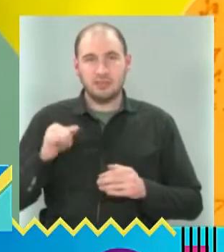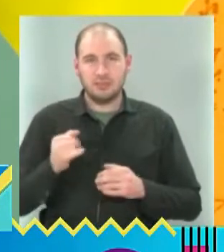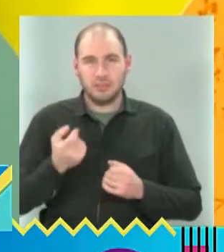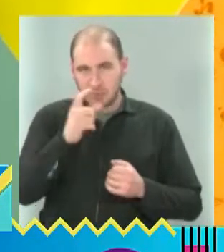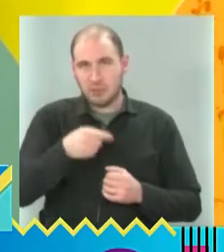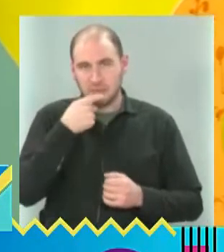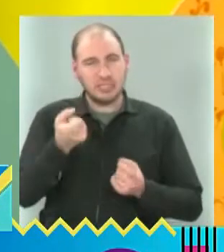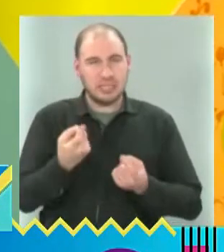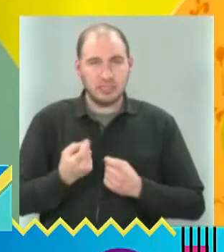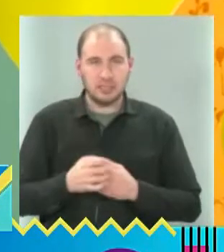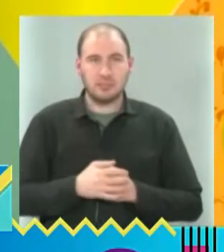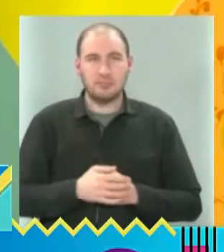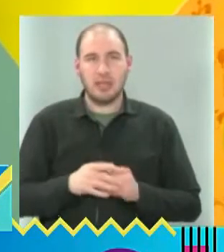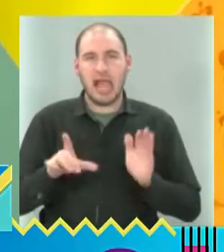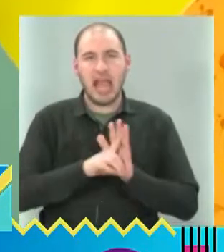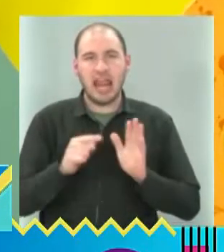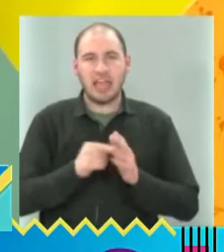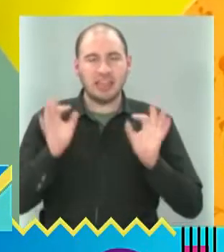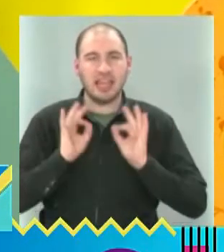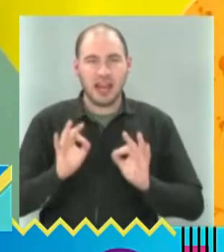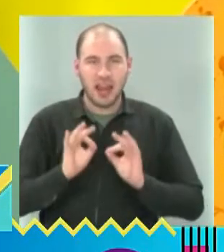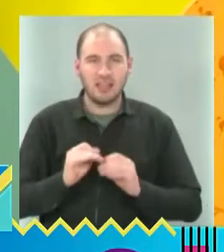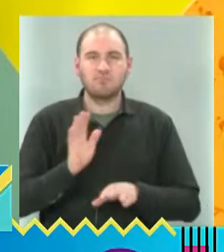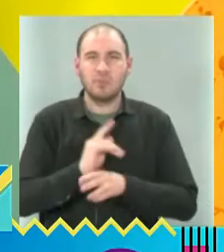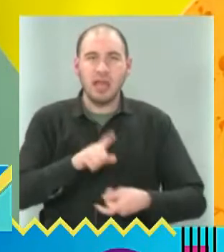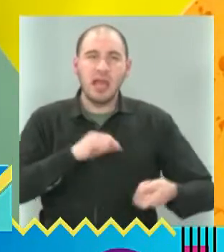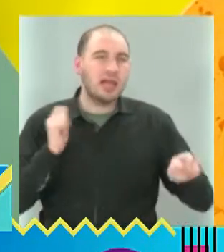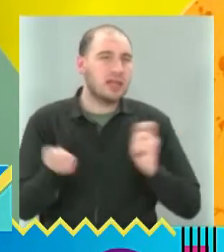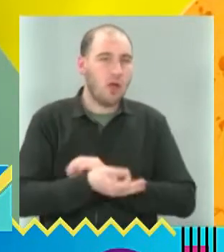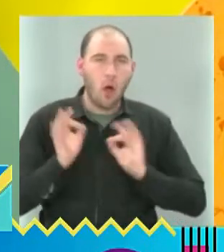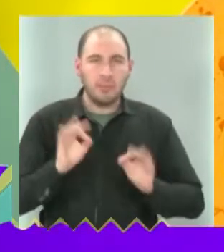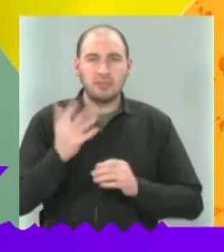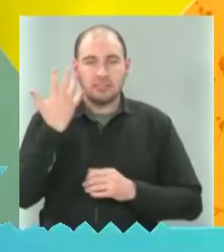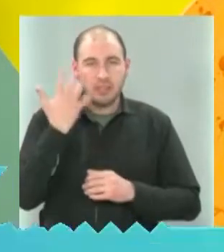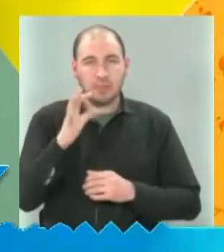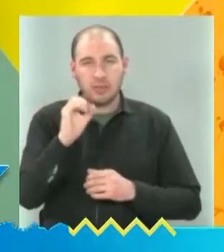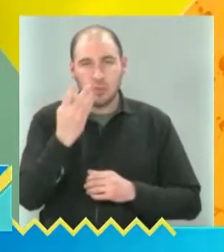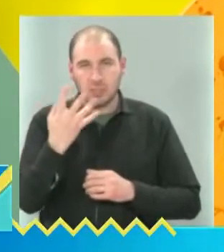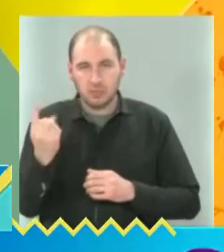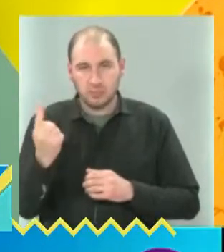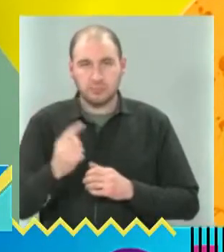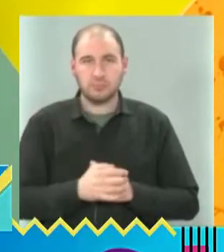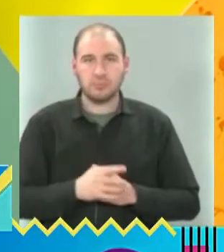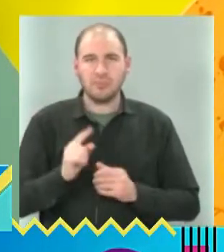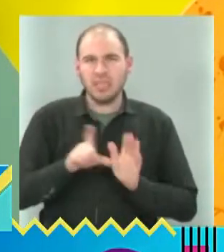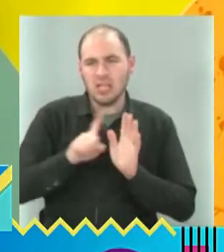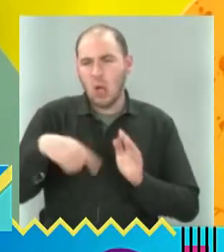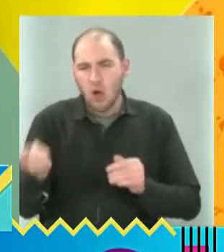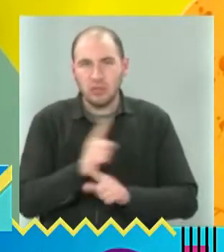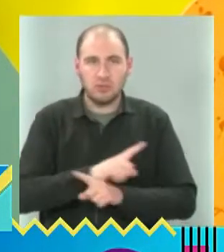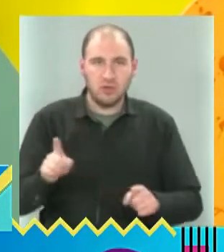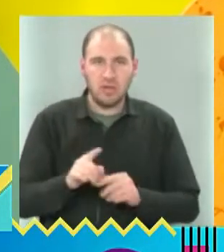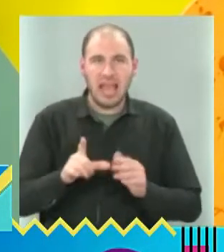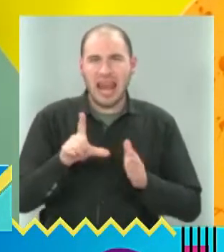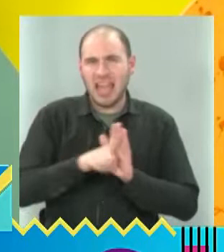los mendocinos, al menos una ley integral, es decir, una reforma integral de la 5041. No otra